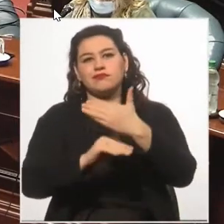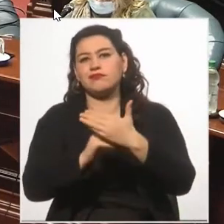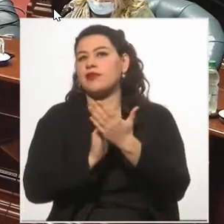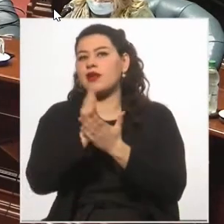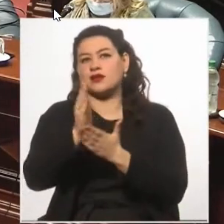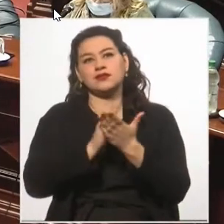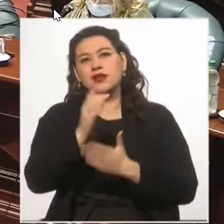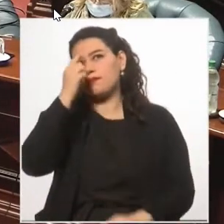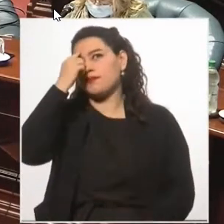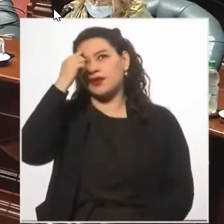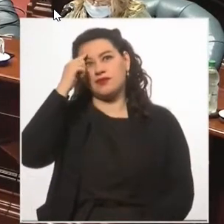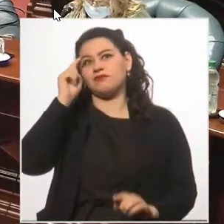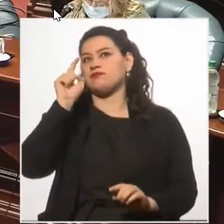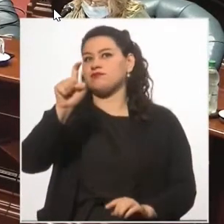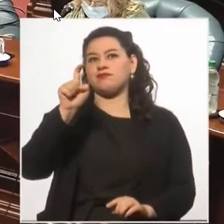inmortal vegetación.